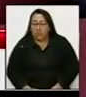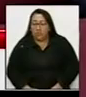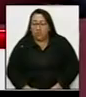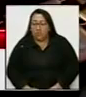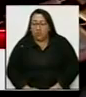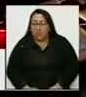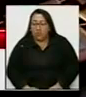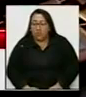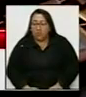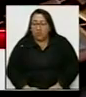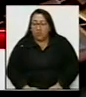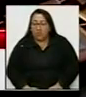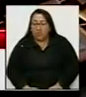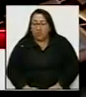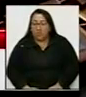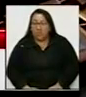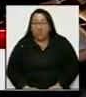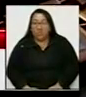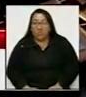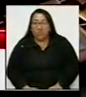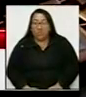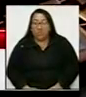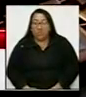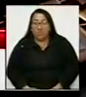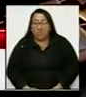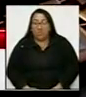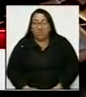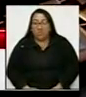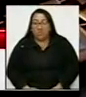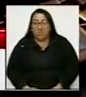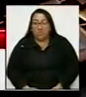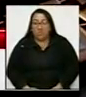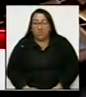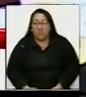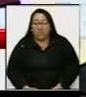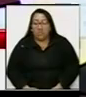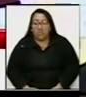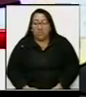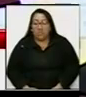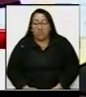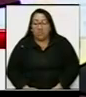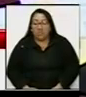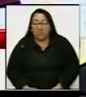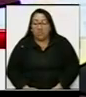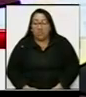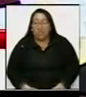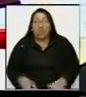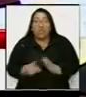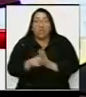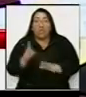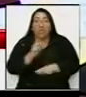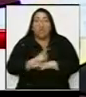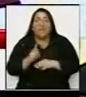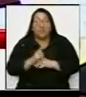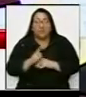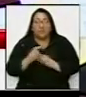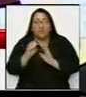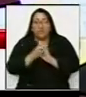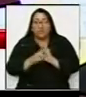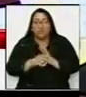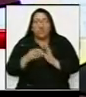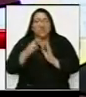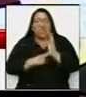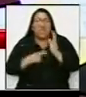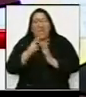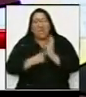Gracias, congresista. En realidad, siempre decimos que una ley de desarrollo constitucional no debe ser reglamentarista, sino contener